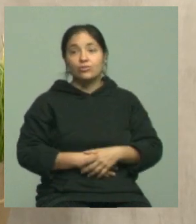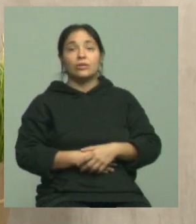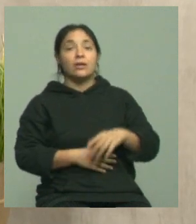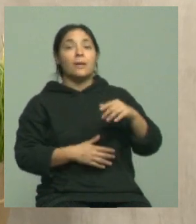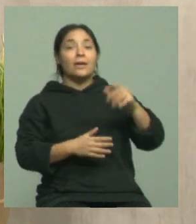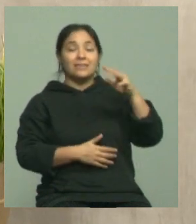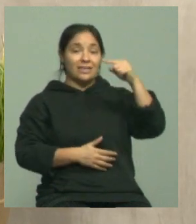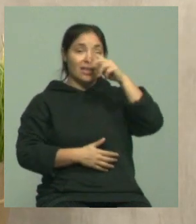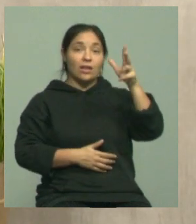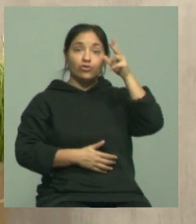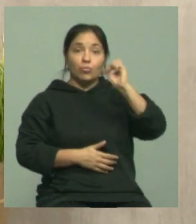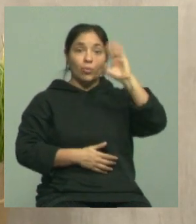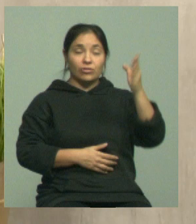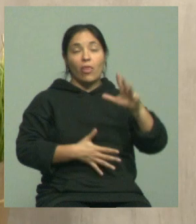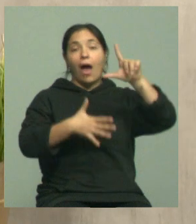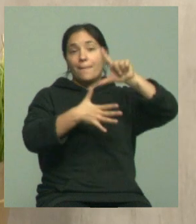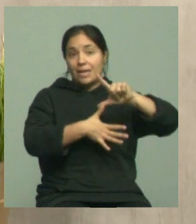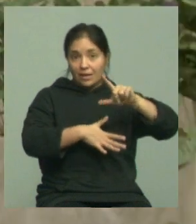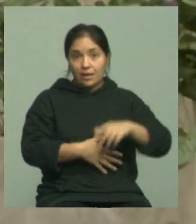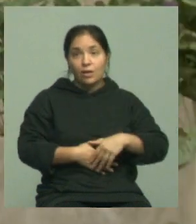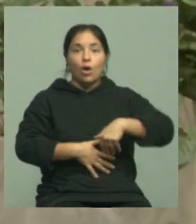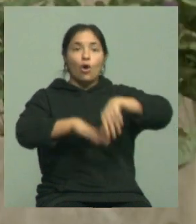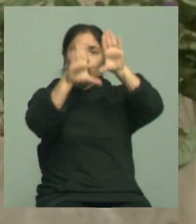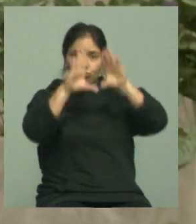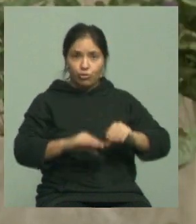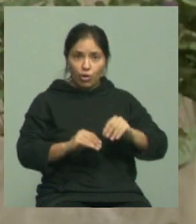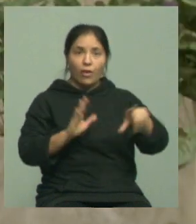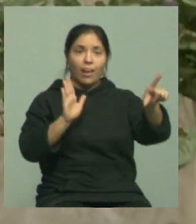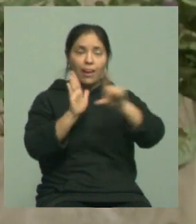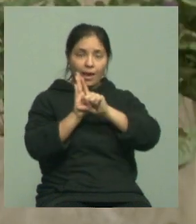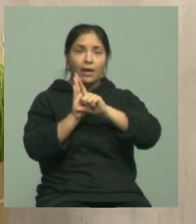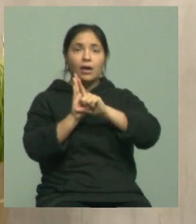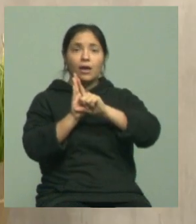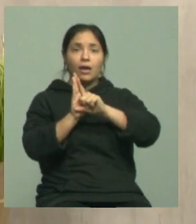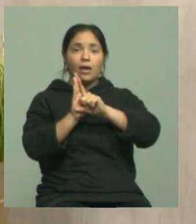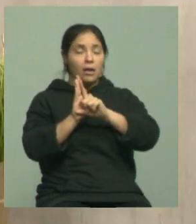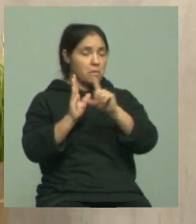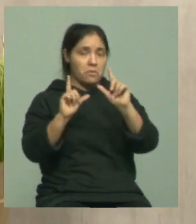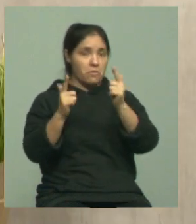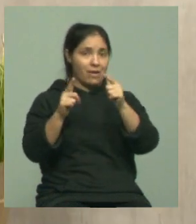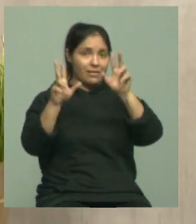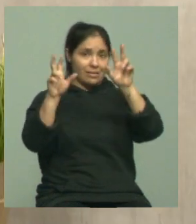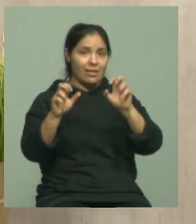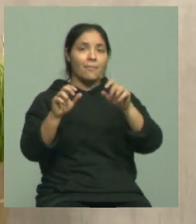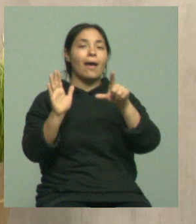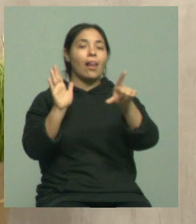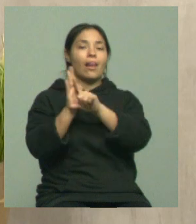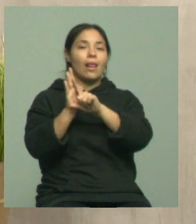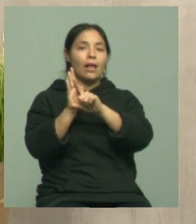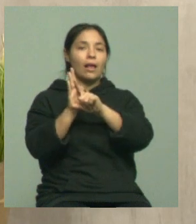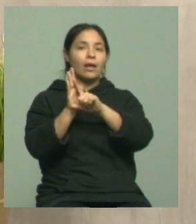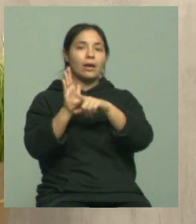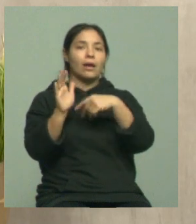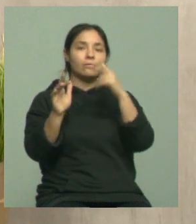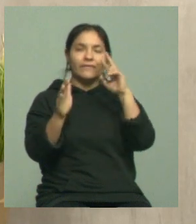Latina. No toda América Latina tiene legislación que visibiliza o